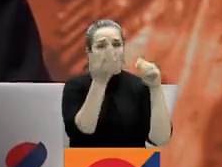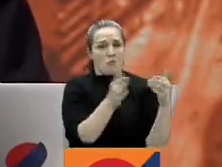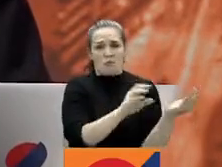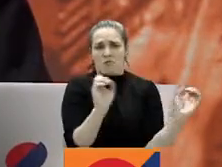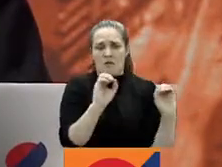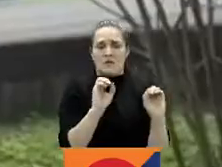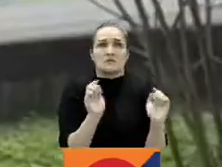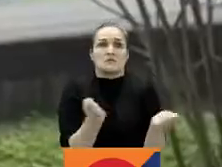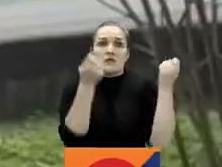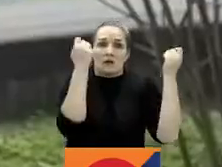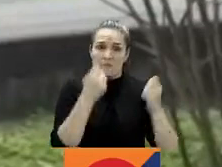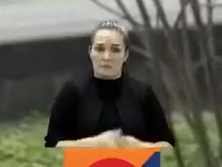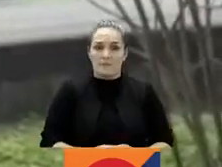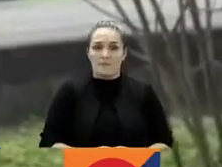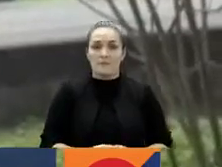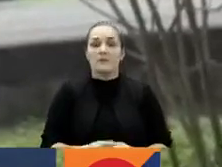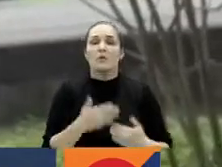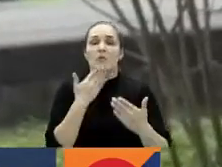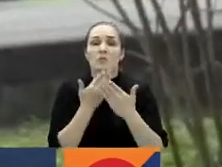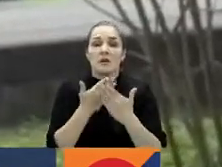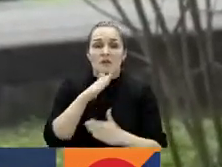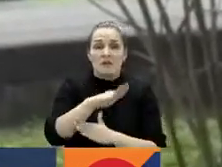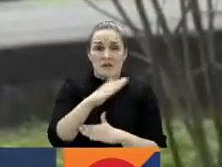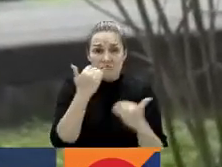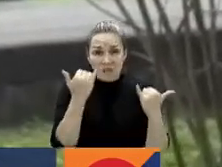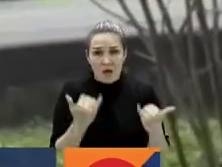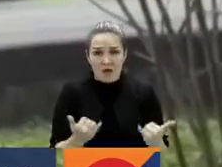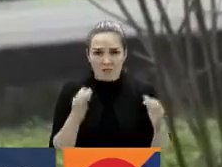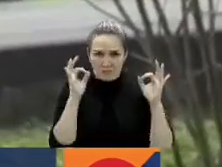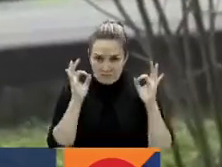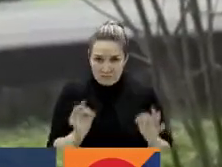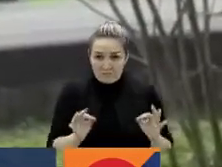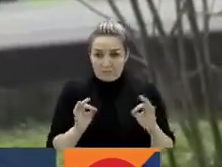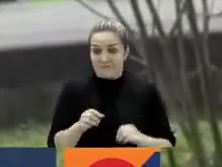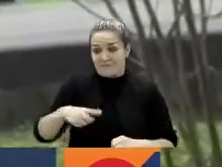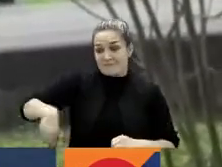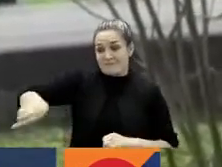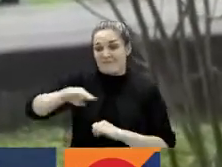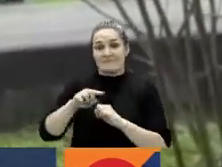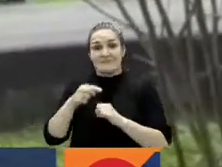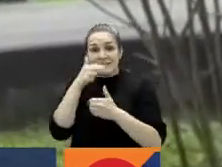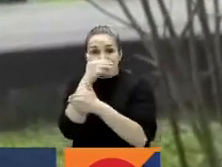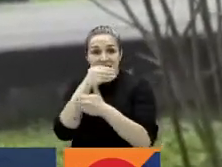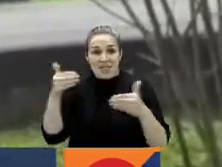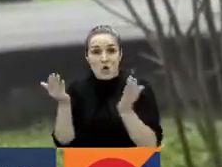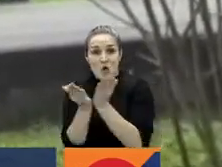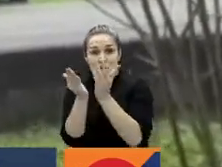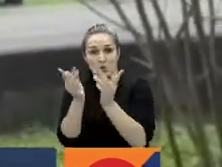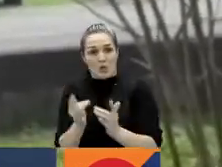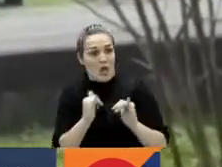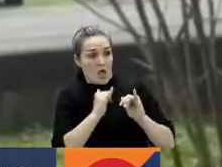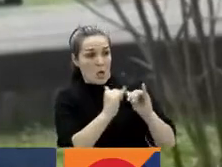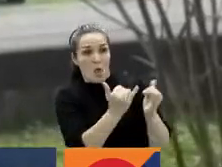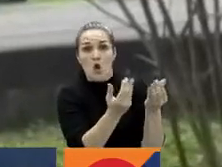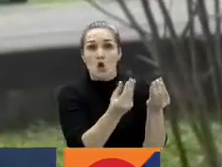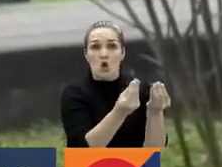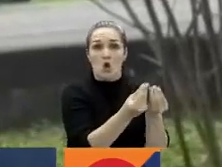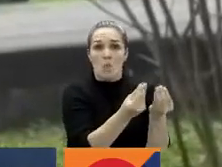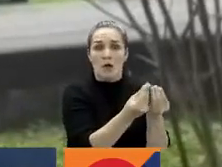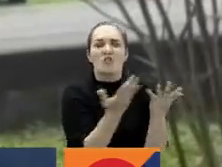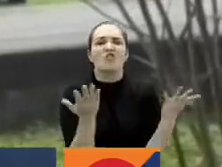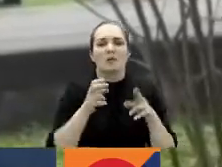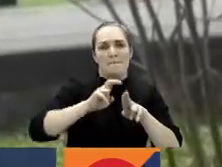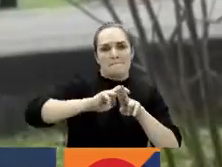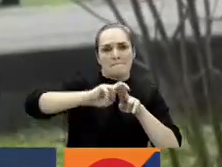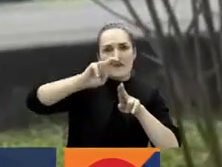información. Muy buenas tardes. Un presunto caso de acoso y abuso escolar se registró en un colegio privado de Villa María Caldas, pero que tiene gran cantidad de